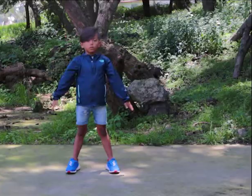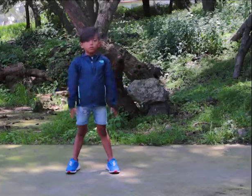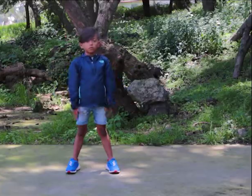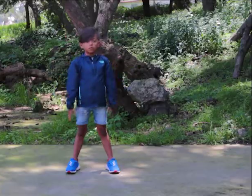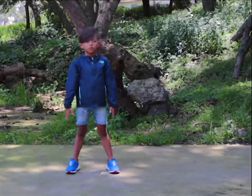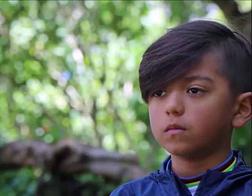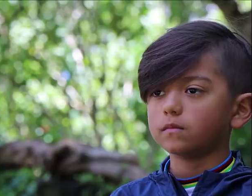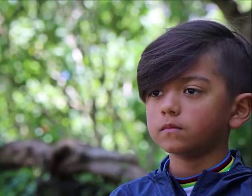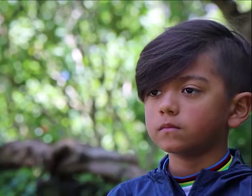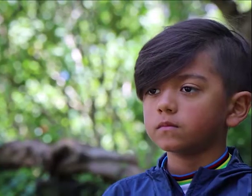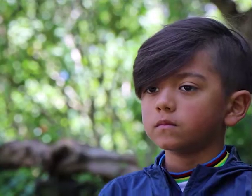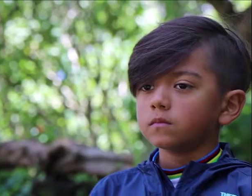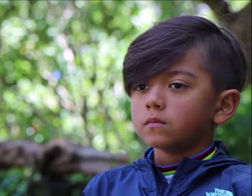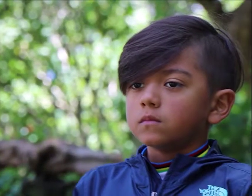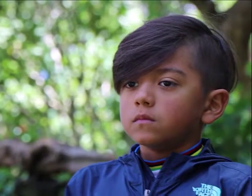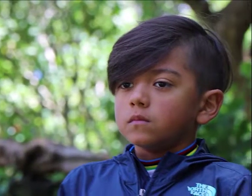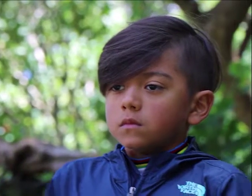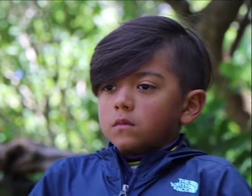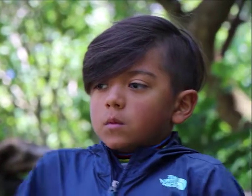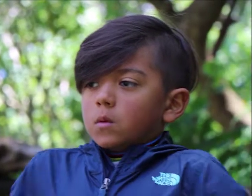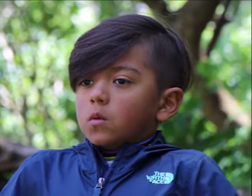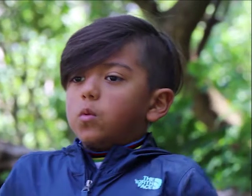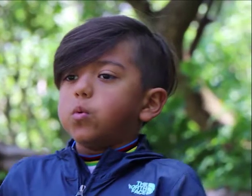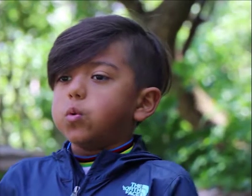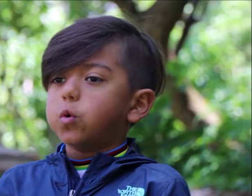Bien. Descansamos. Relajamos.